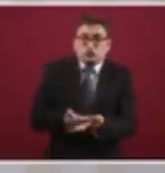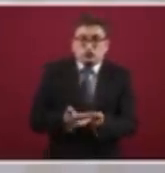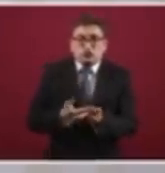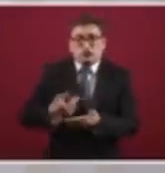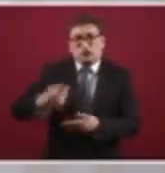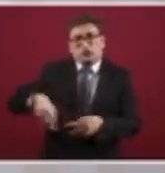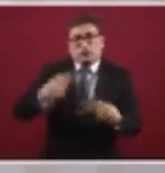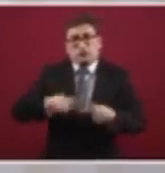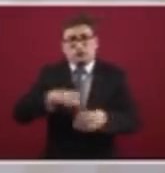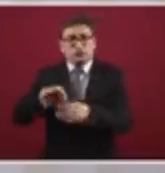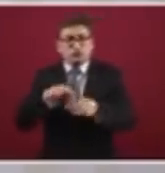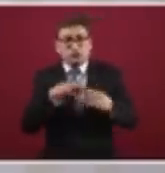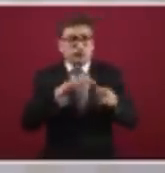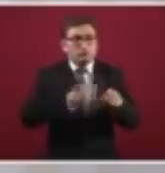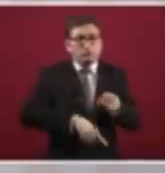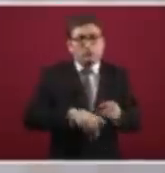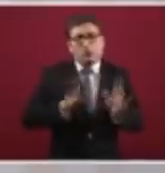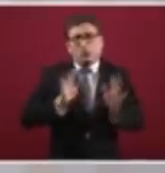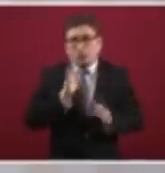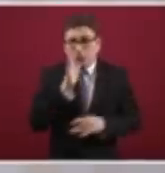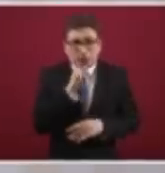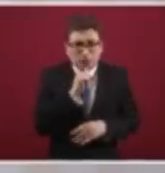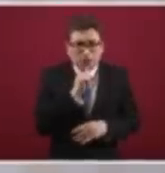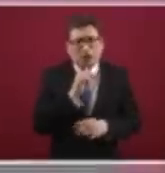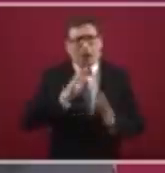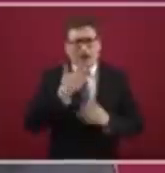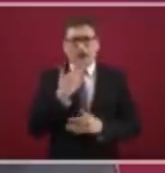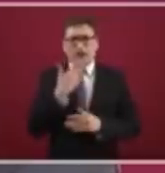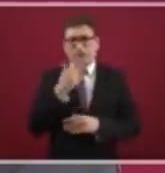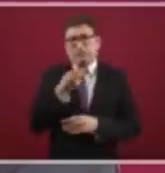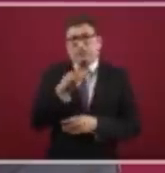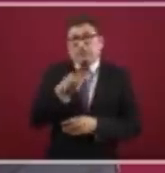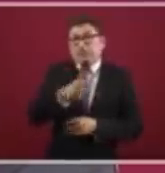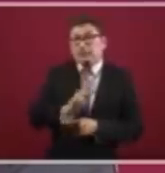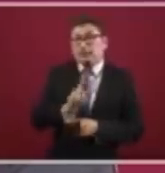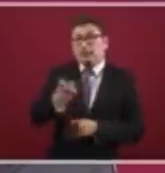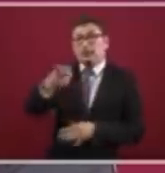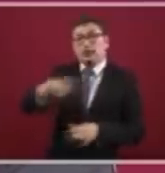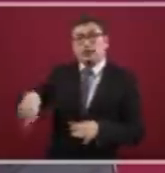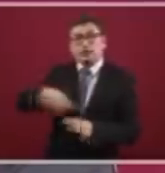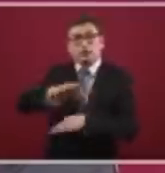pues que sean los ciudadanos también